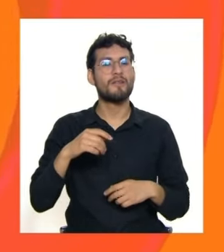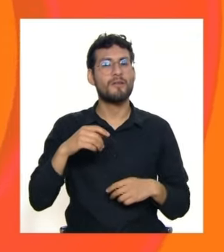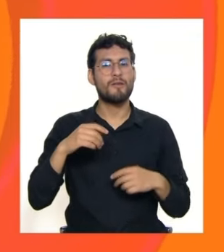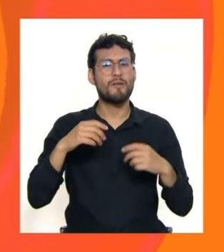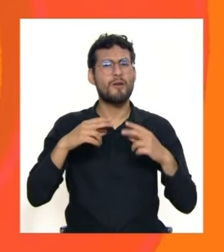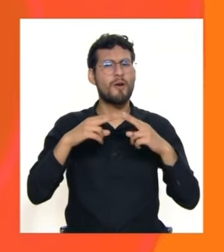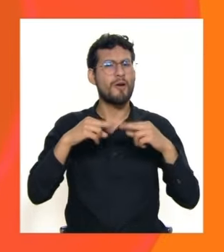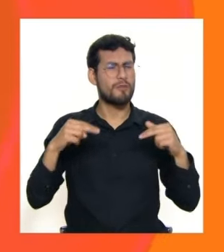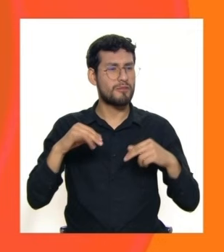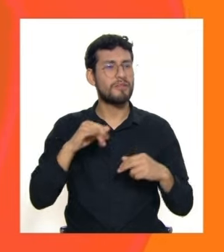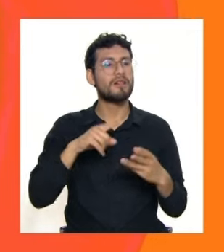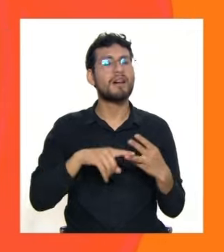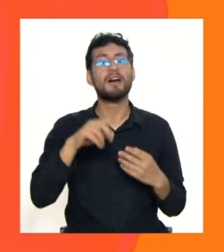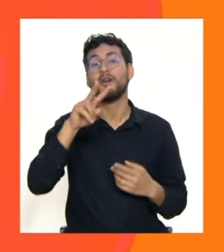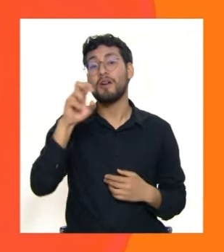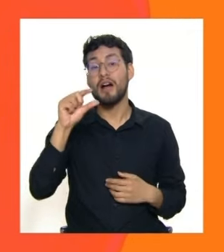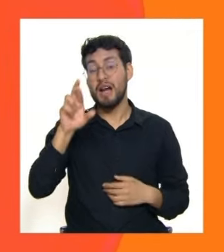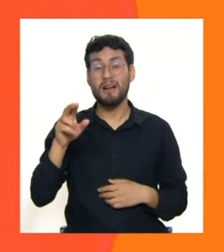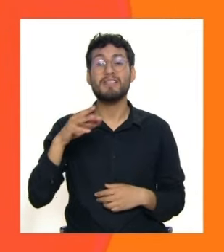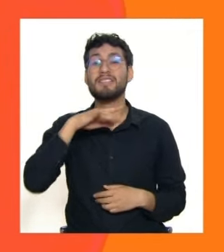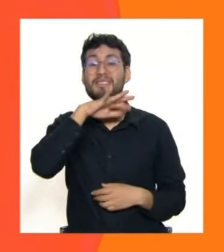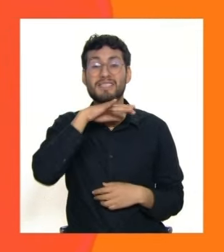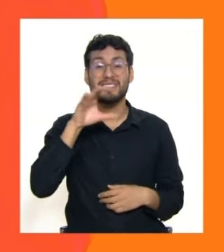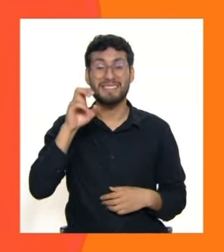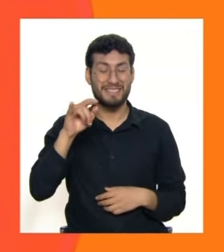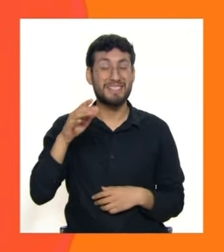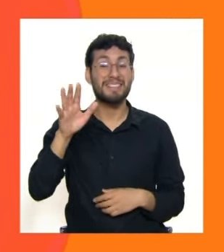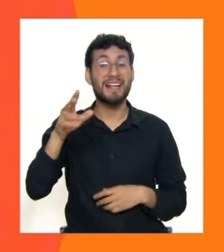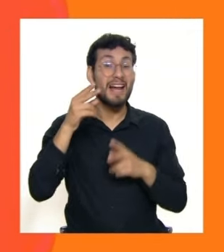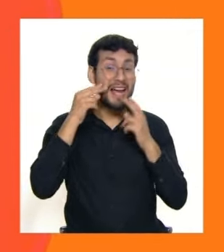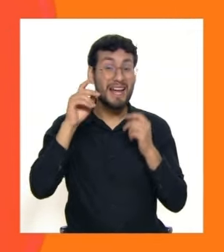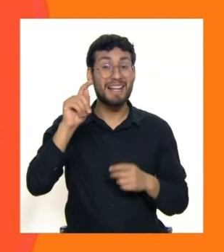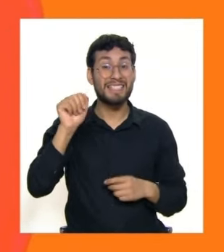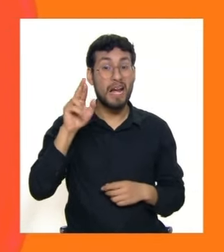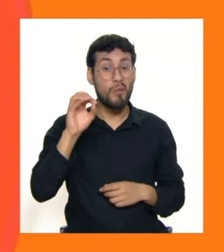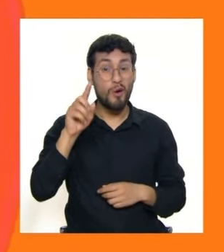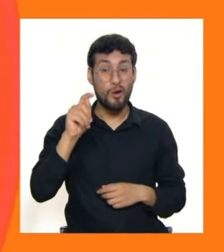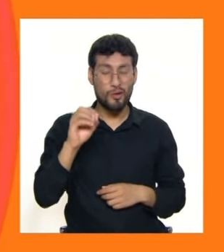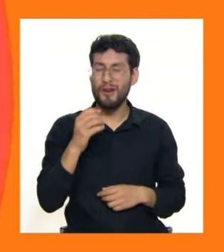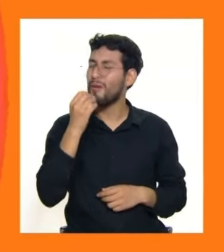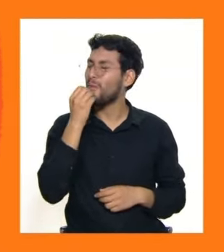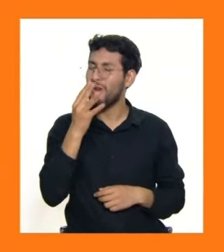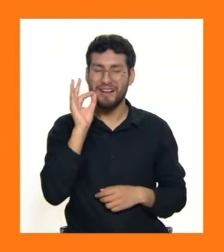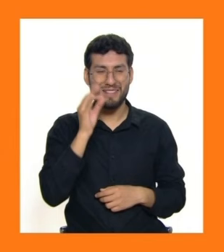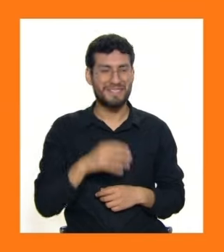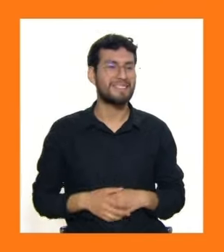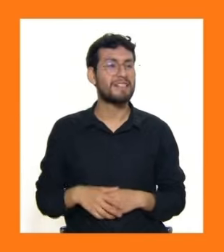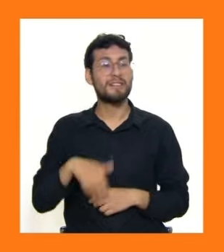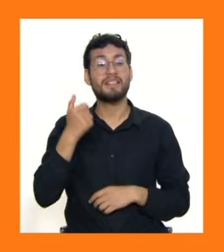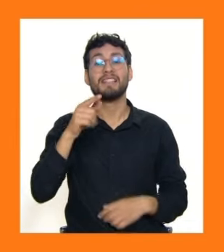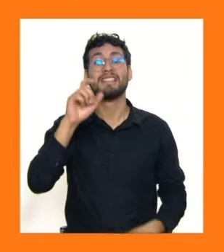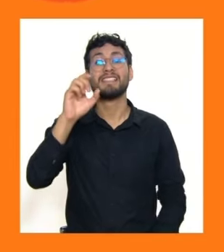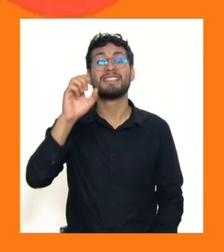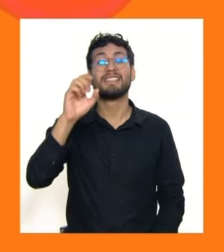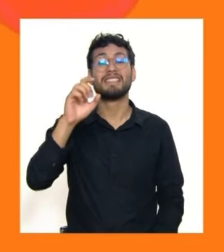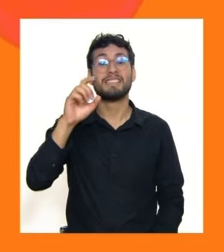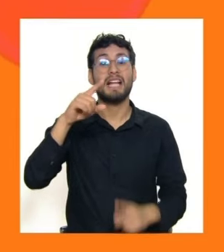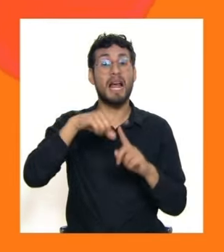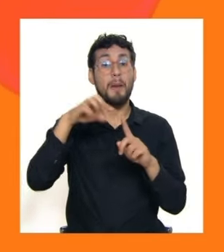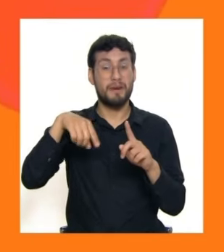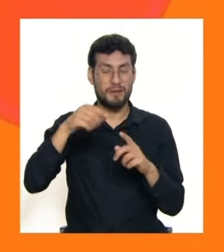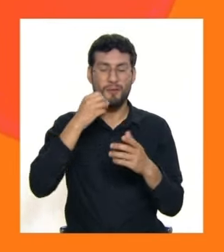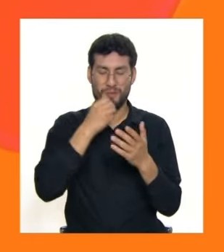cecina, si es de Tarapoto, más rica todavía. Cinco ramitas de sacha culantro. Cinco ramitas de sacha culantro, que es culantro de la selva.